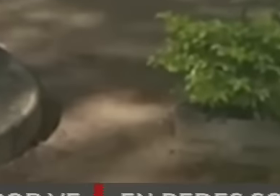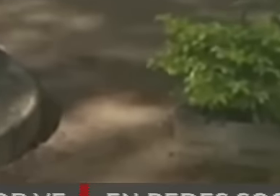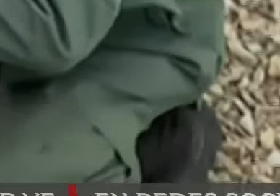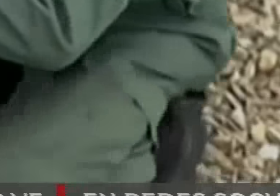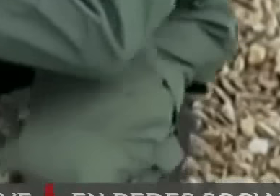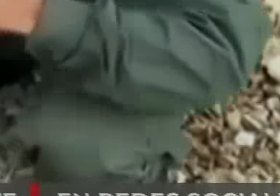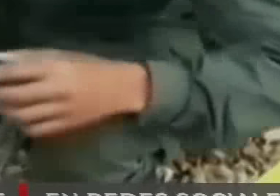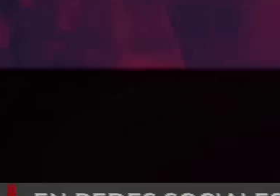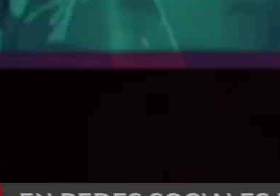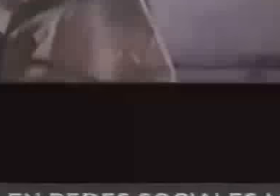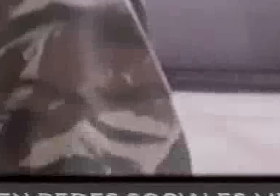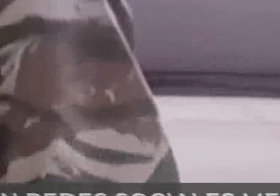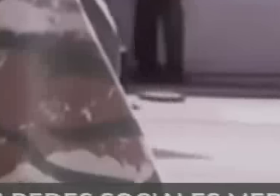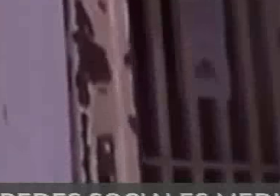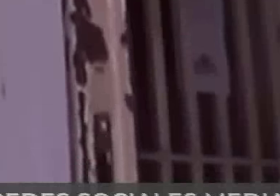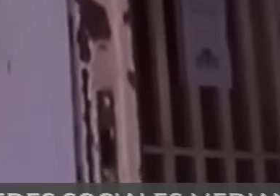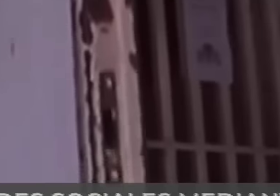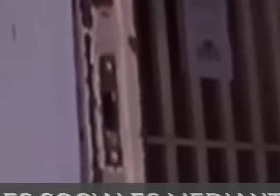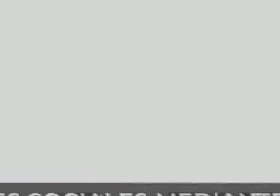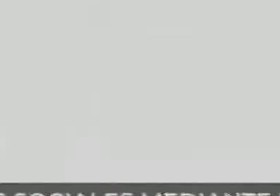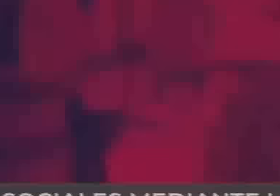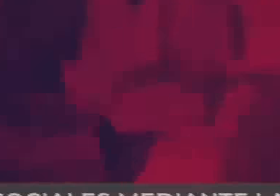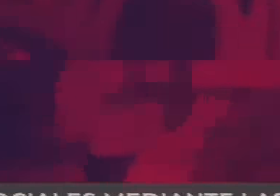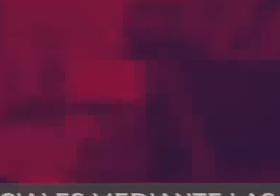para avanzar.